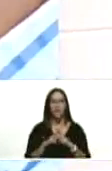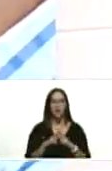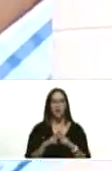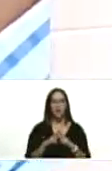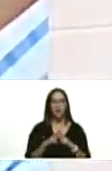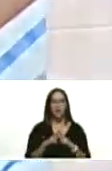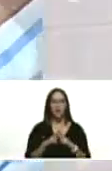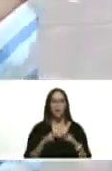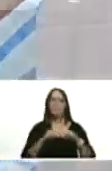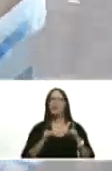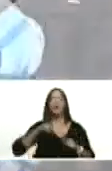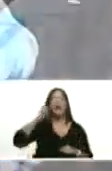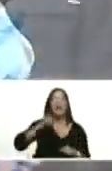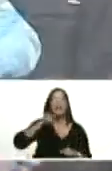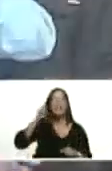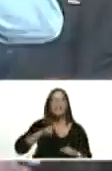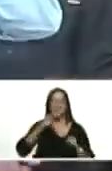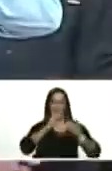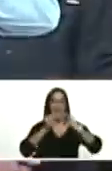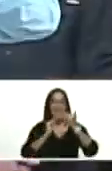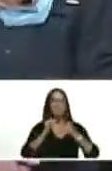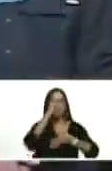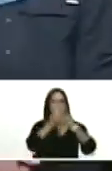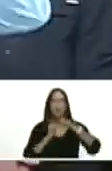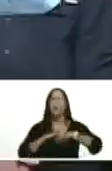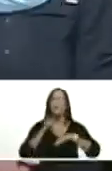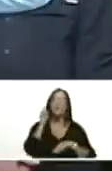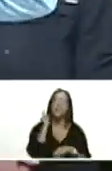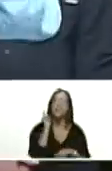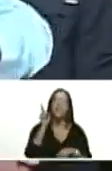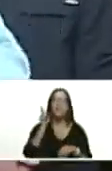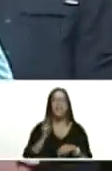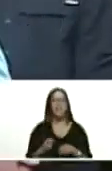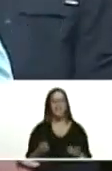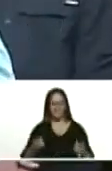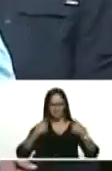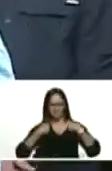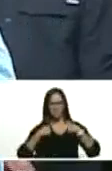pero era exigente en la ética, en la moral, porque él era autoexigente.